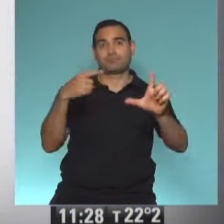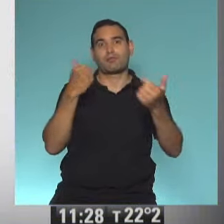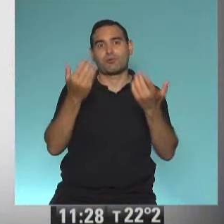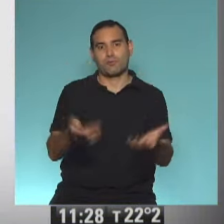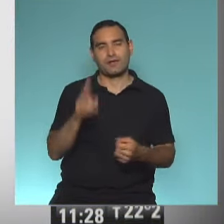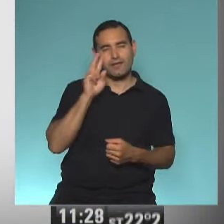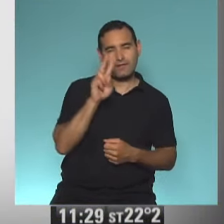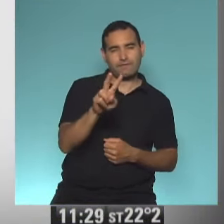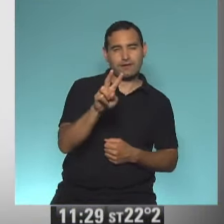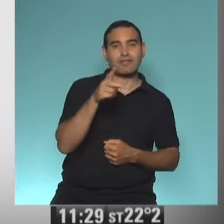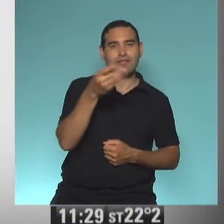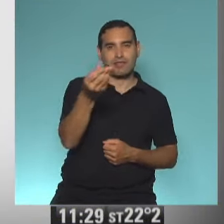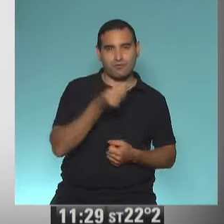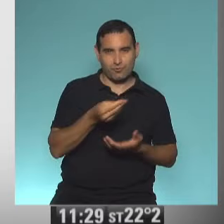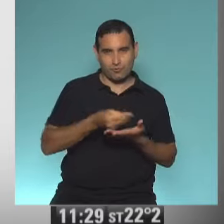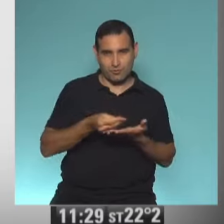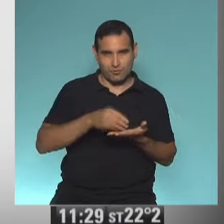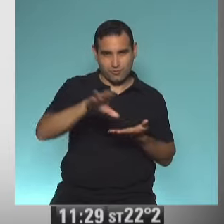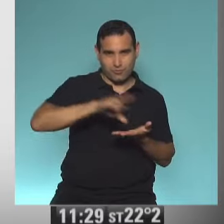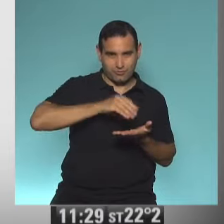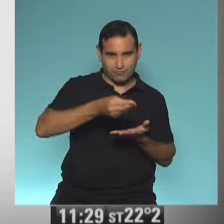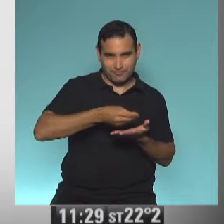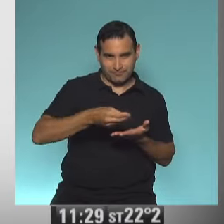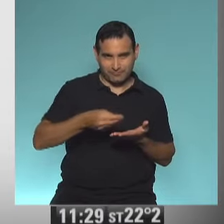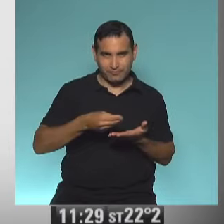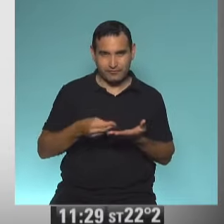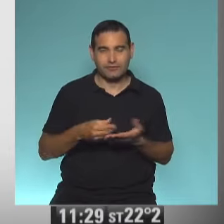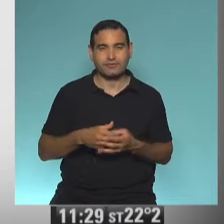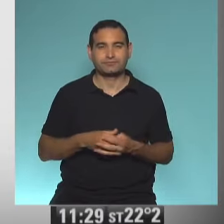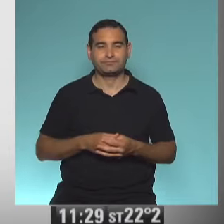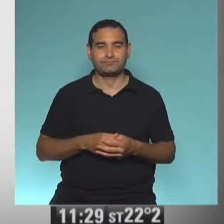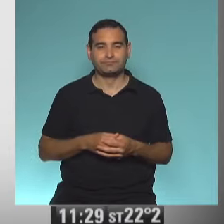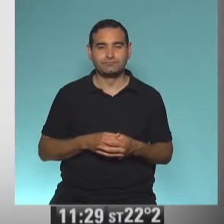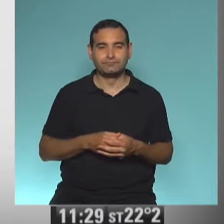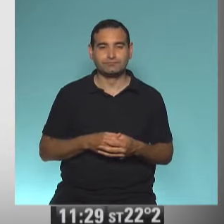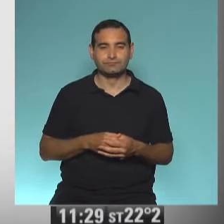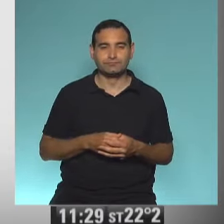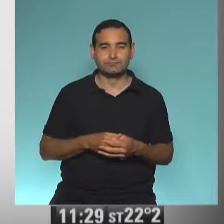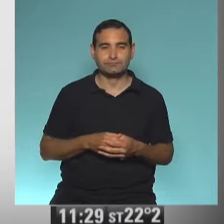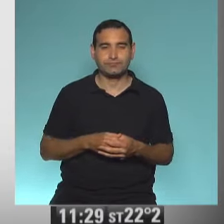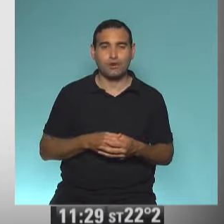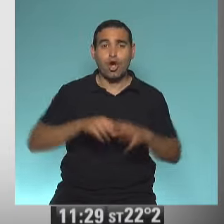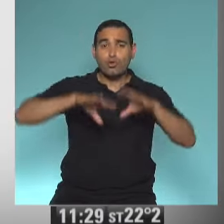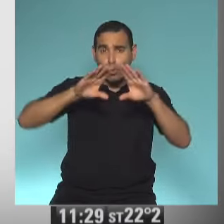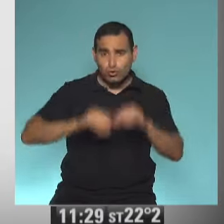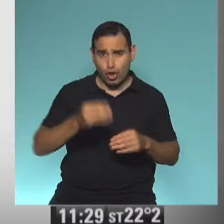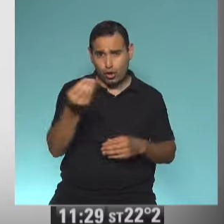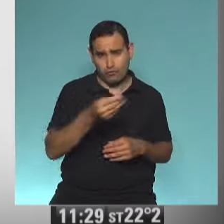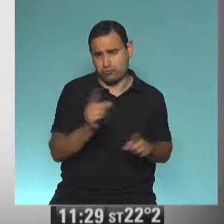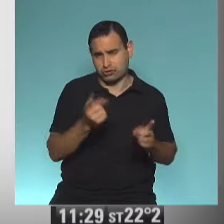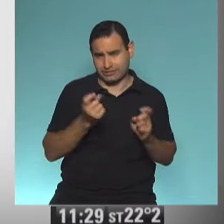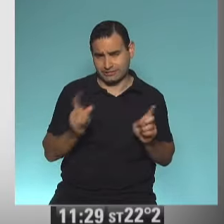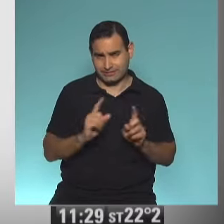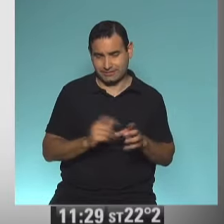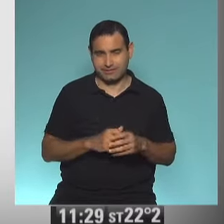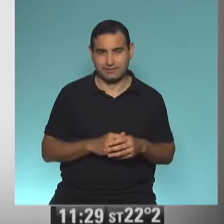en placa. Y entonces intentamos lo más parecido posible, aunque sea una sola parte, no hace falta que sea todo el caracol. Muy